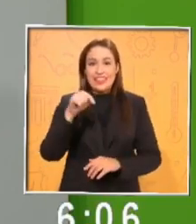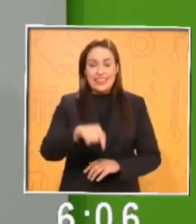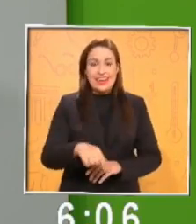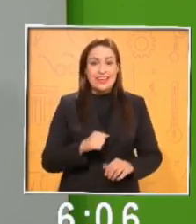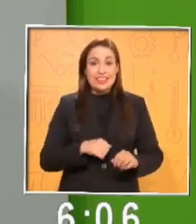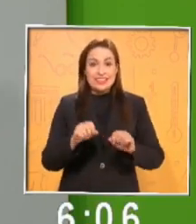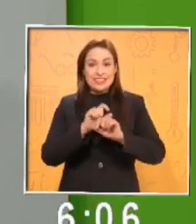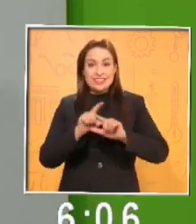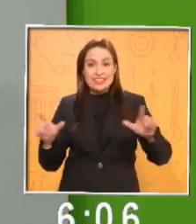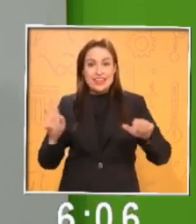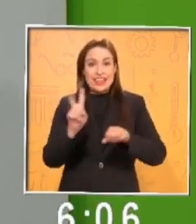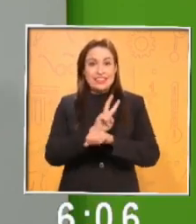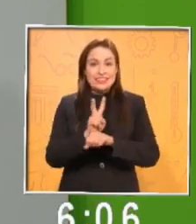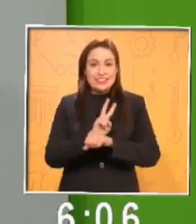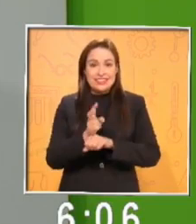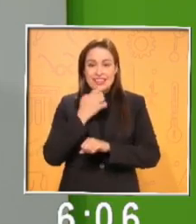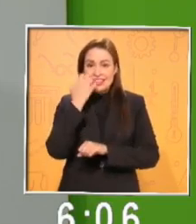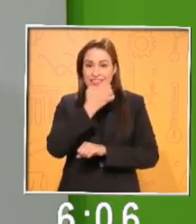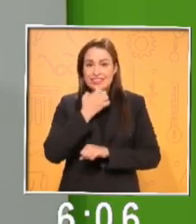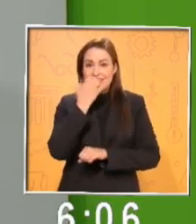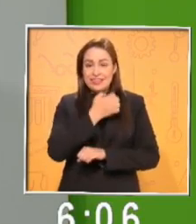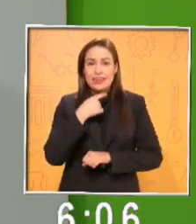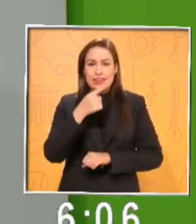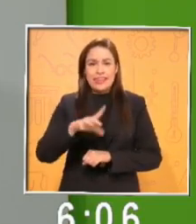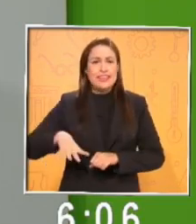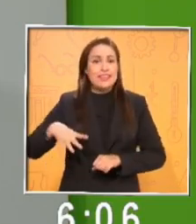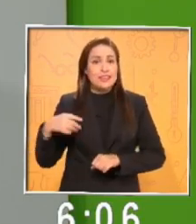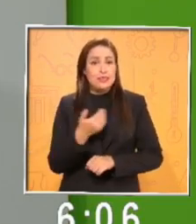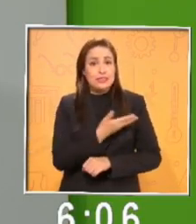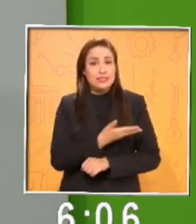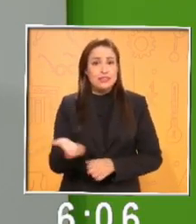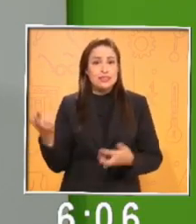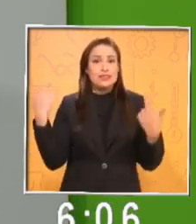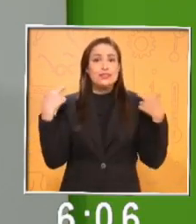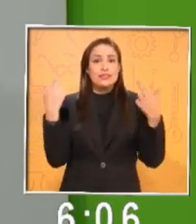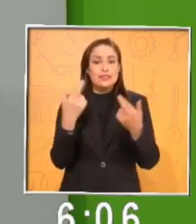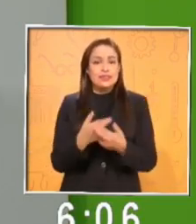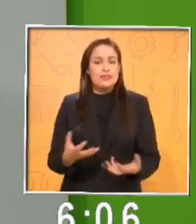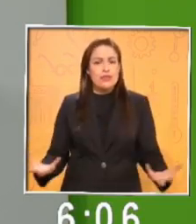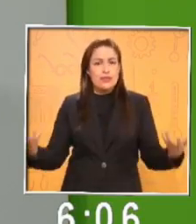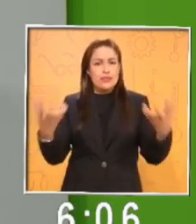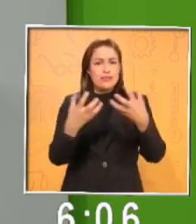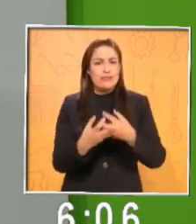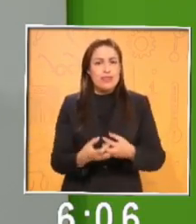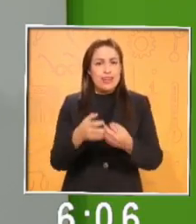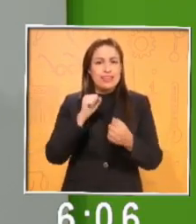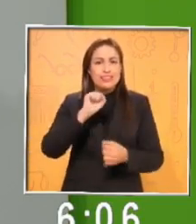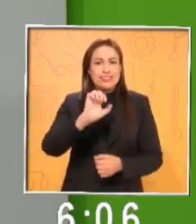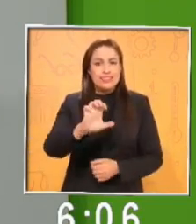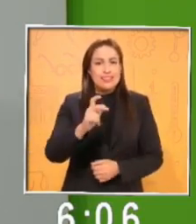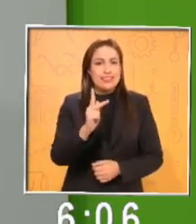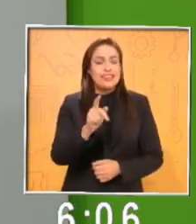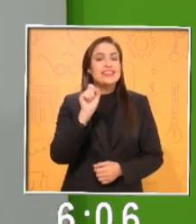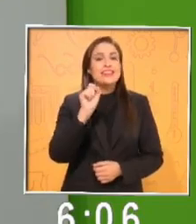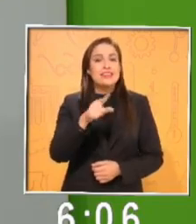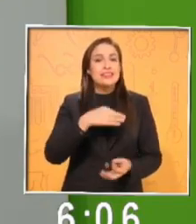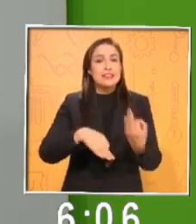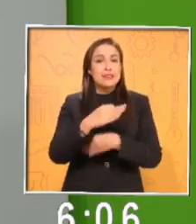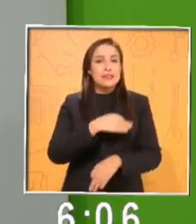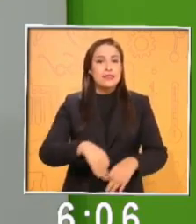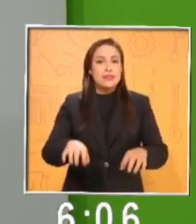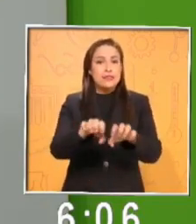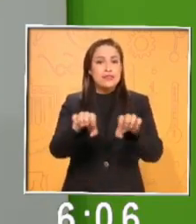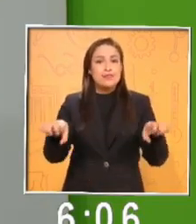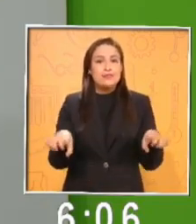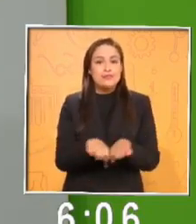se realiza con todo el esfuerzo de los maestros y maestras que forman parte de la Secretaría de Educación, así como todo el equipo técnico de aquí